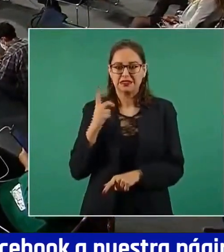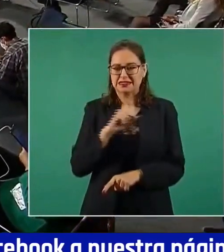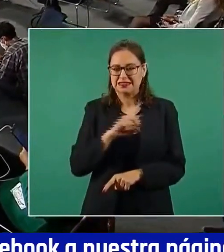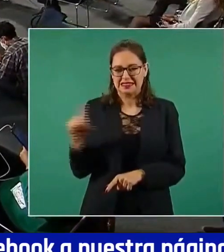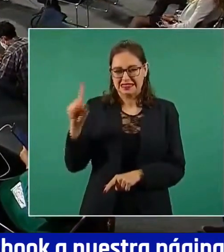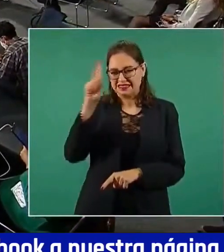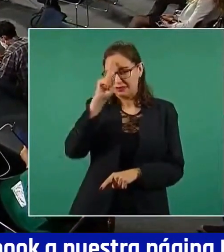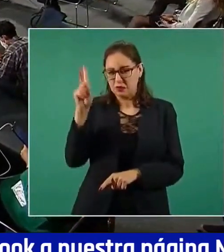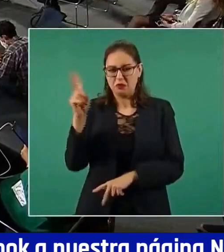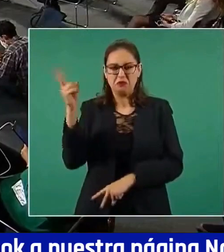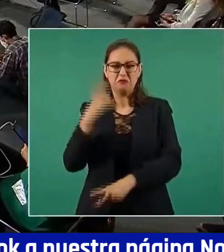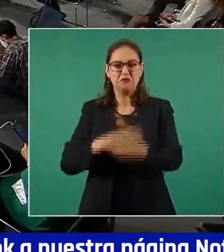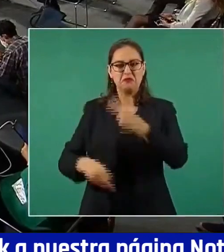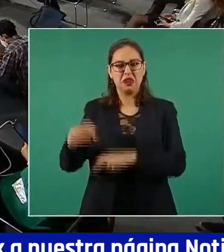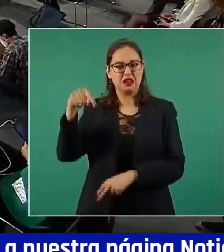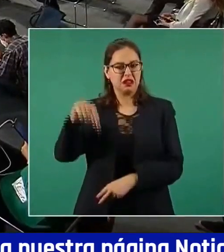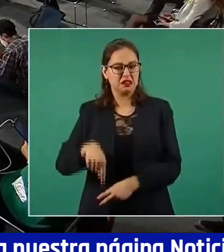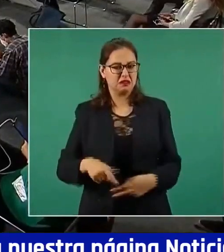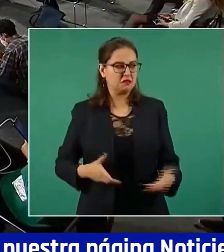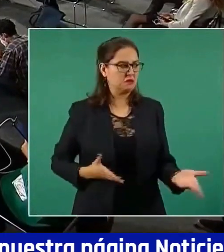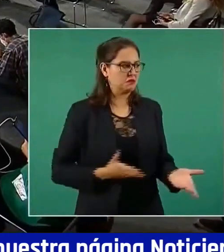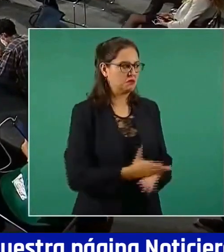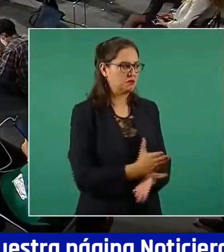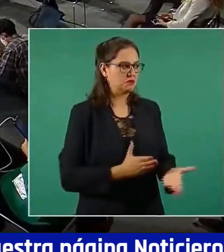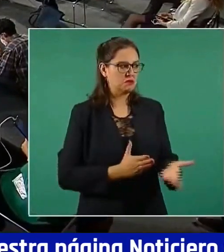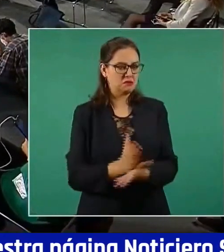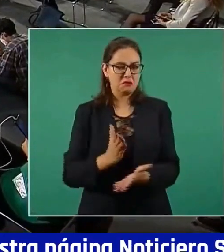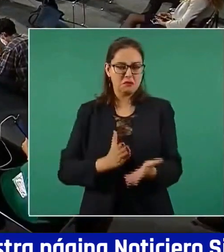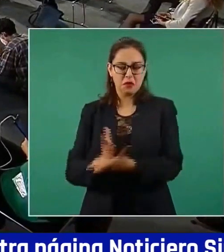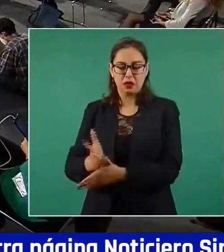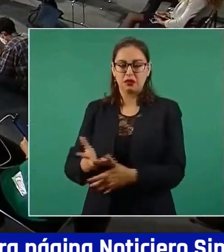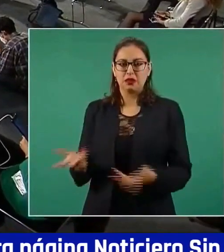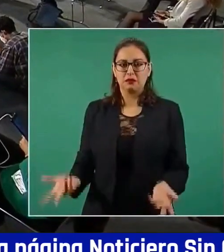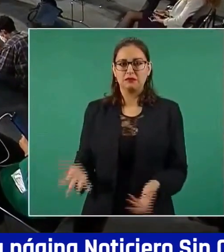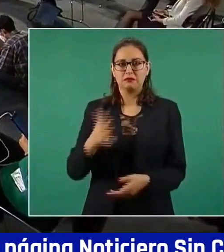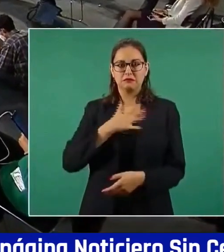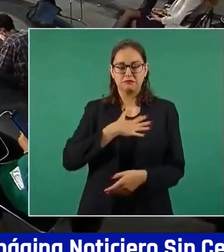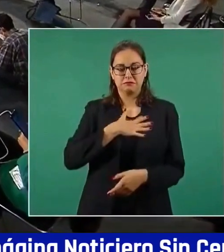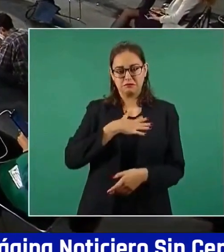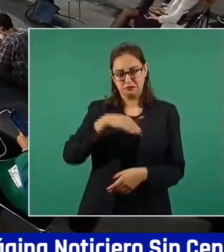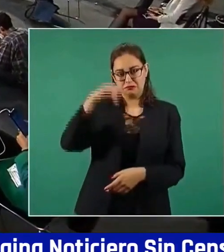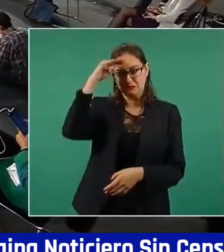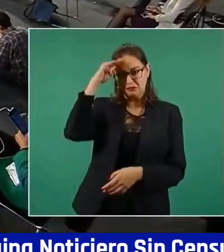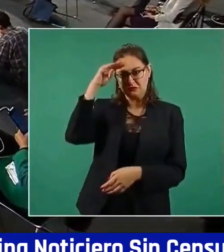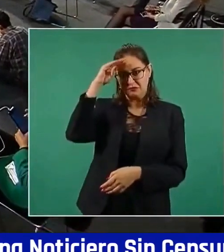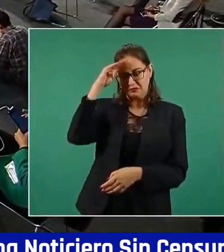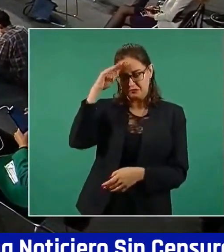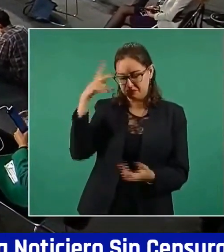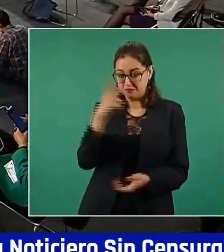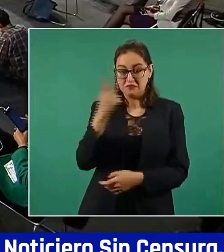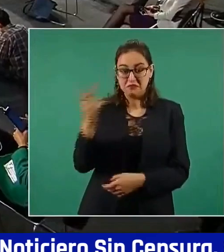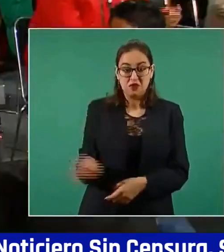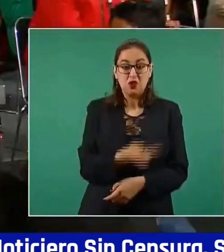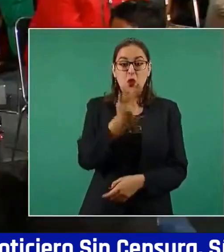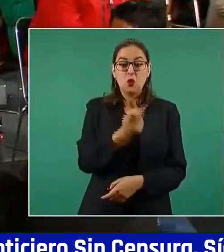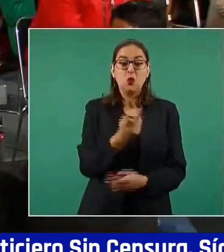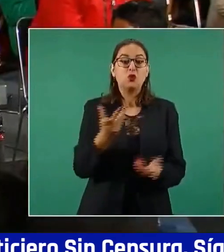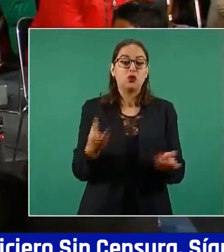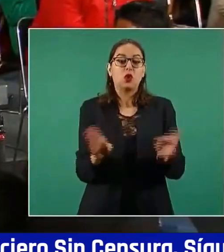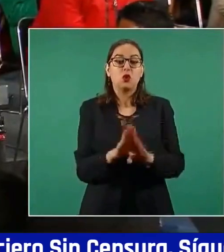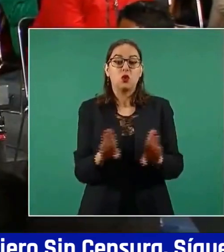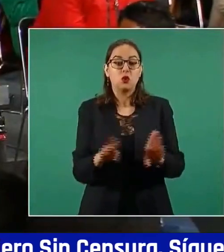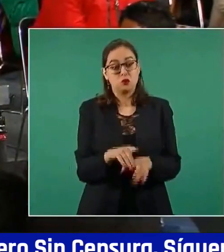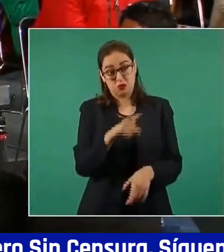bueno, pues todo esto enmarca una importancia y una relevancia, y por eso mi pregunta. ¿Se aceptó esta